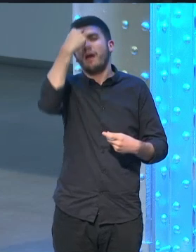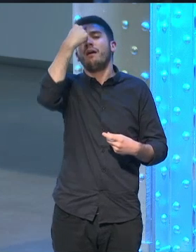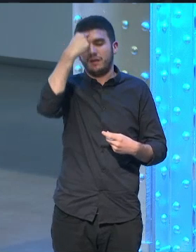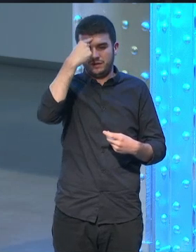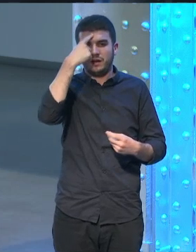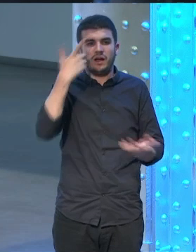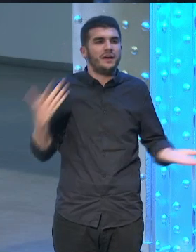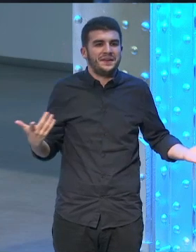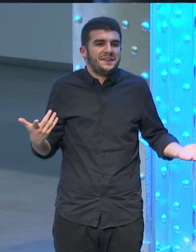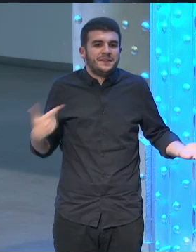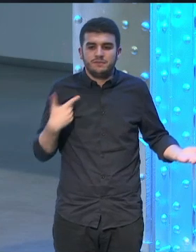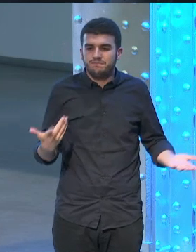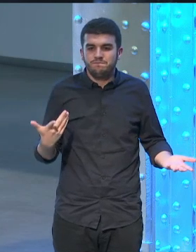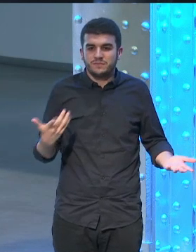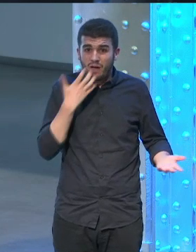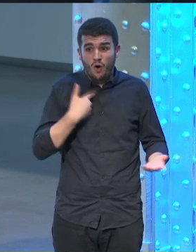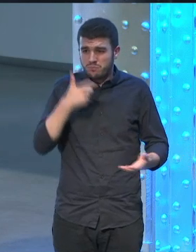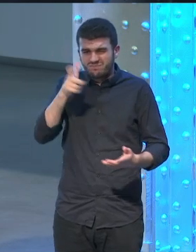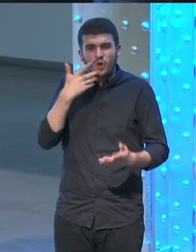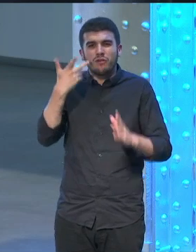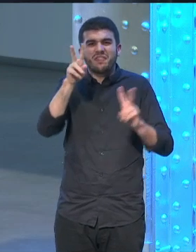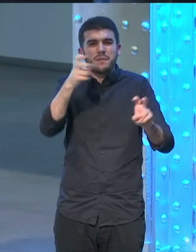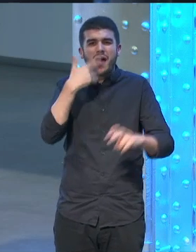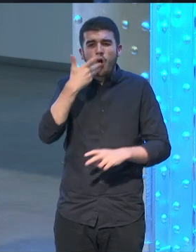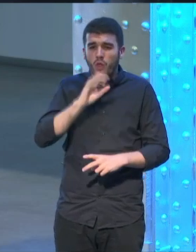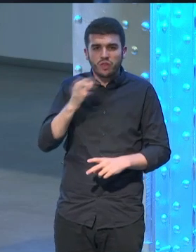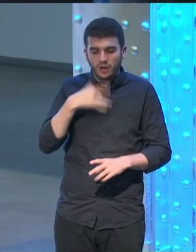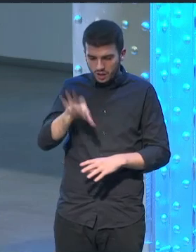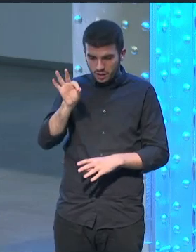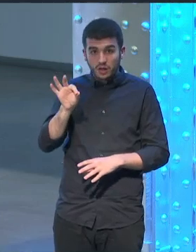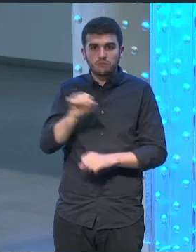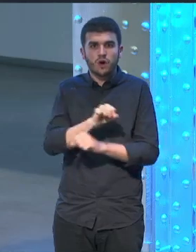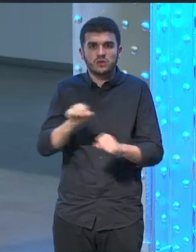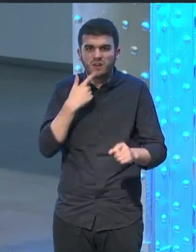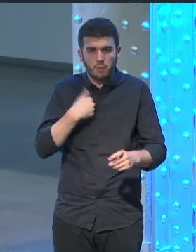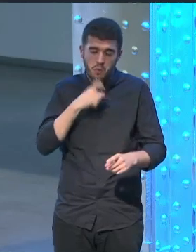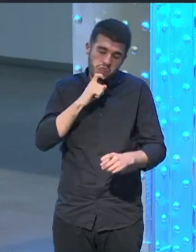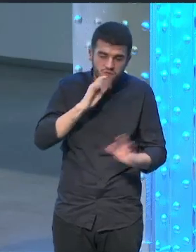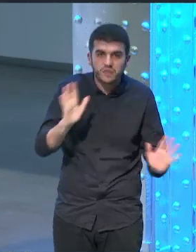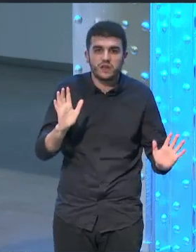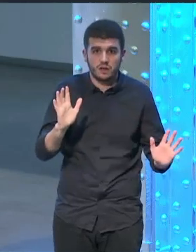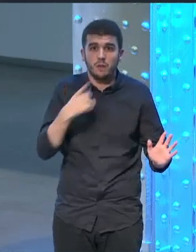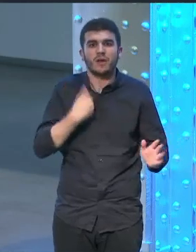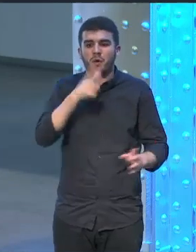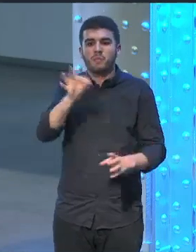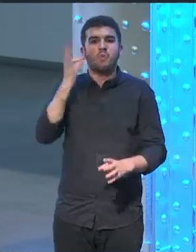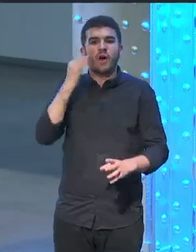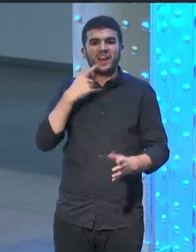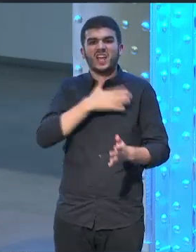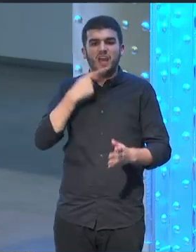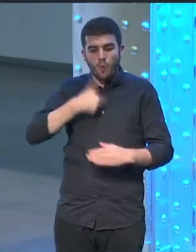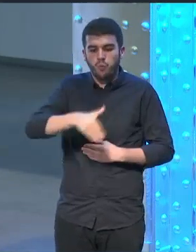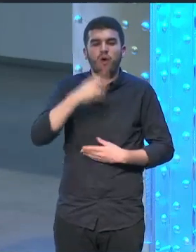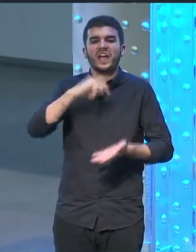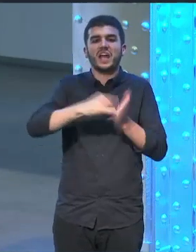bien que lo que no se conoce es muy difícil que lo elijamos. Por lo tanto, mujeres que quieran ser ingenieras y que quieren ser...